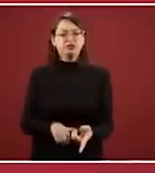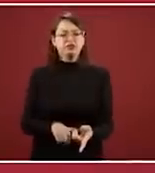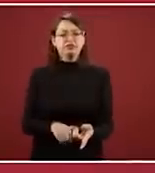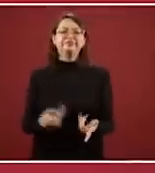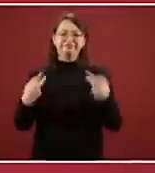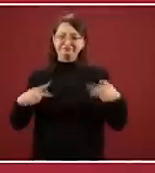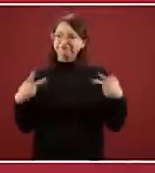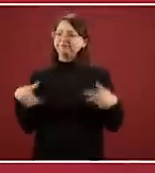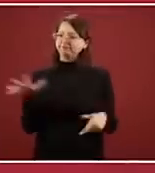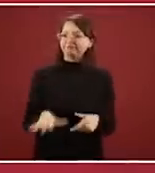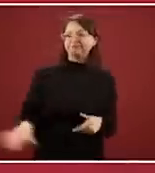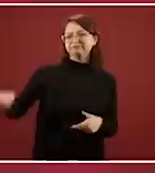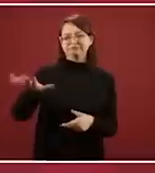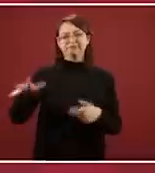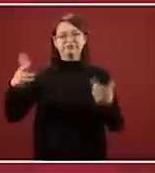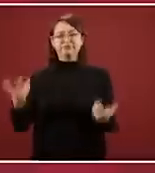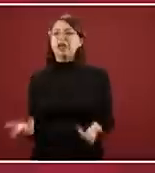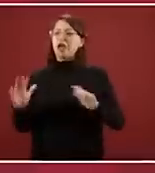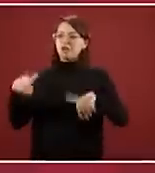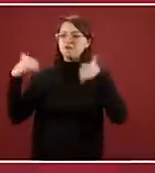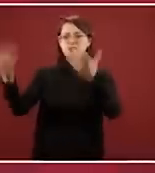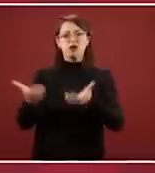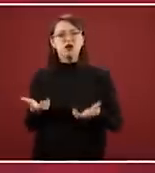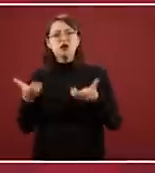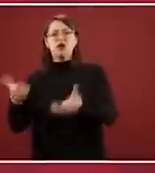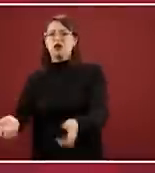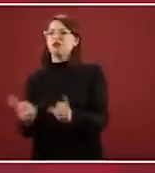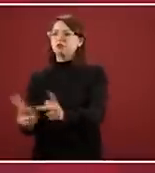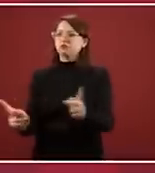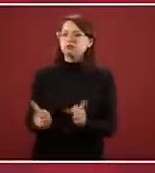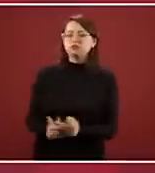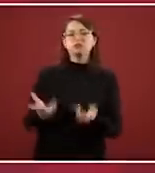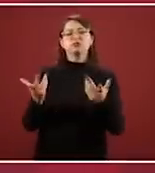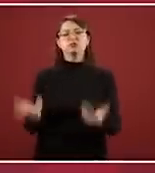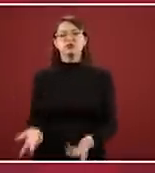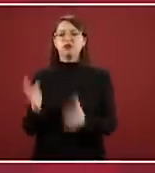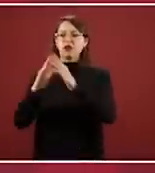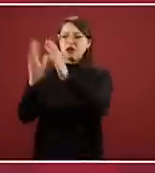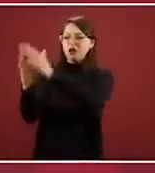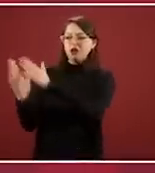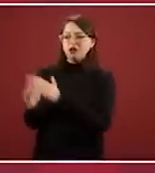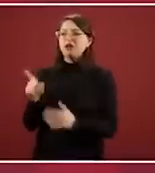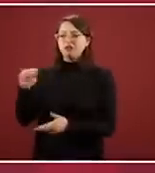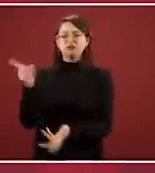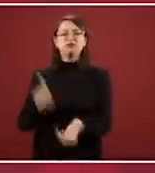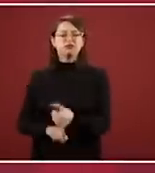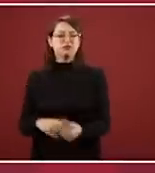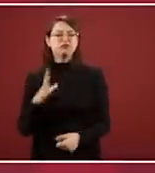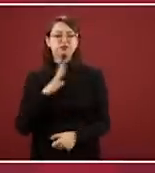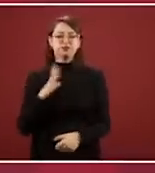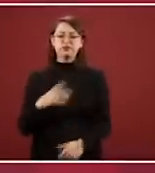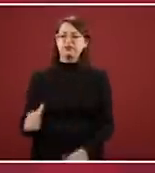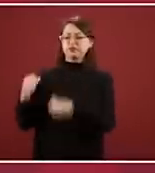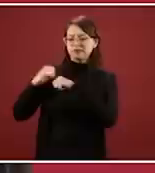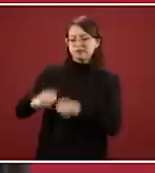en el pueblo, en las plazas, en las calles, en las casas donde vive